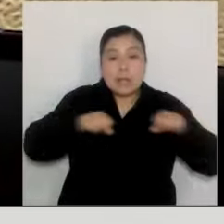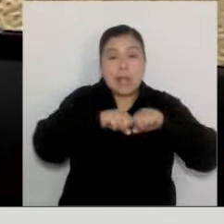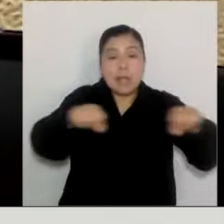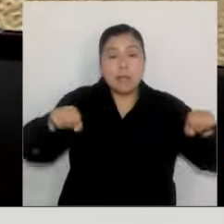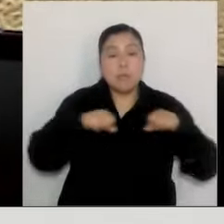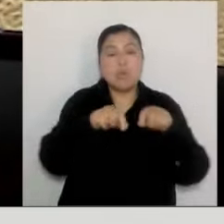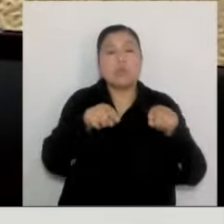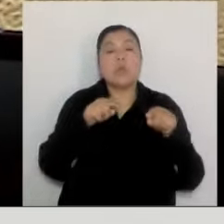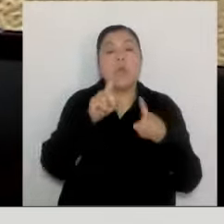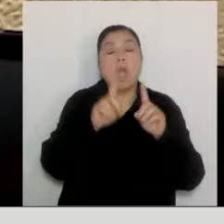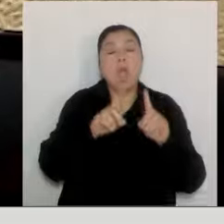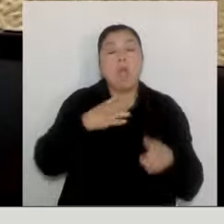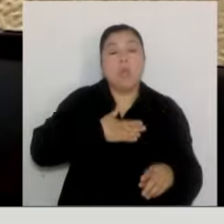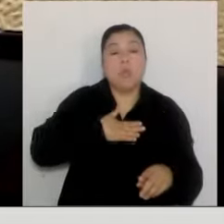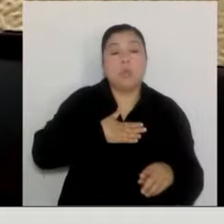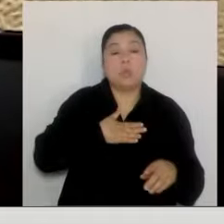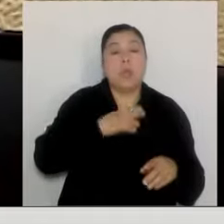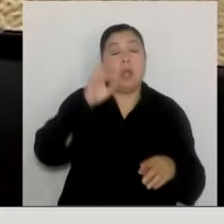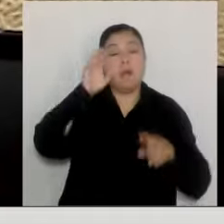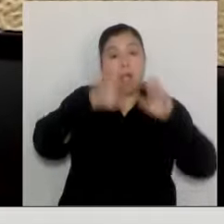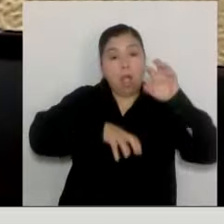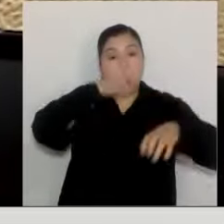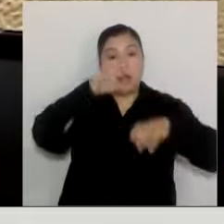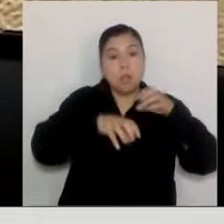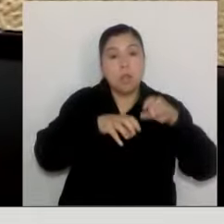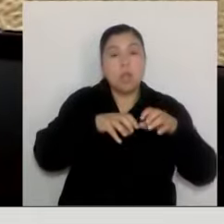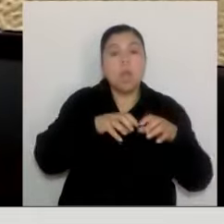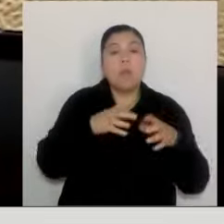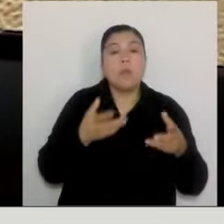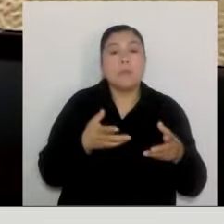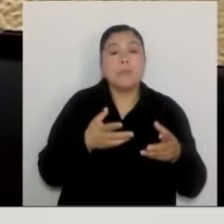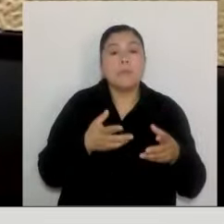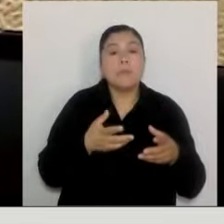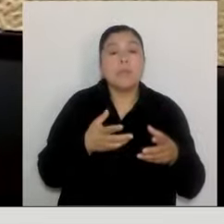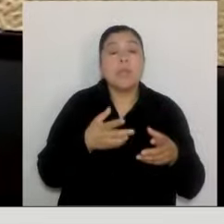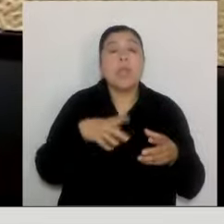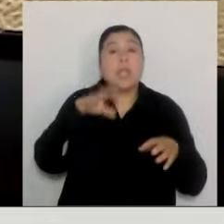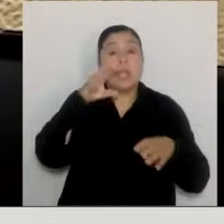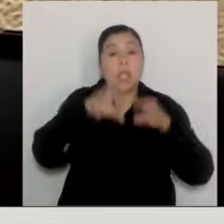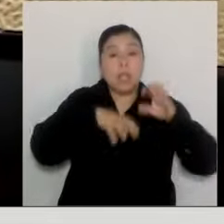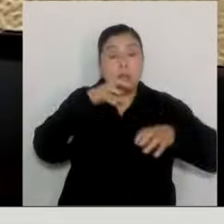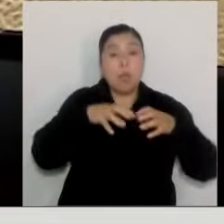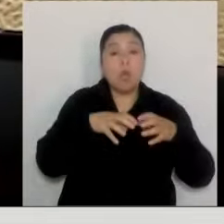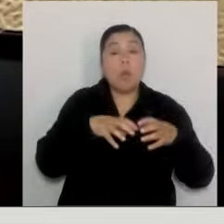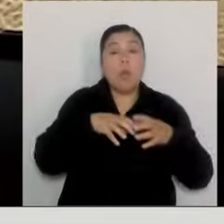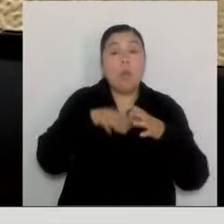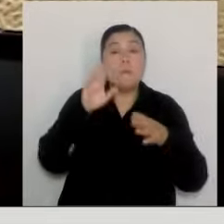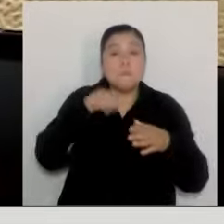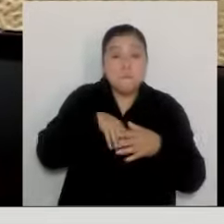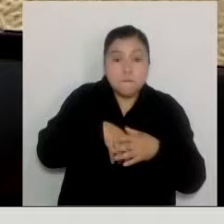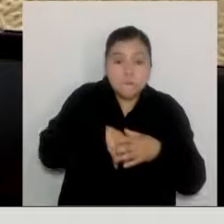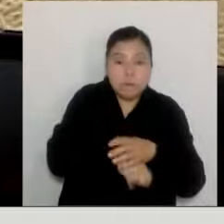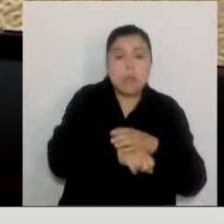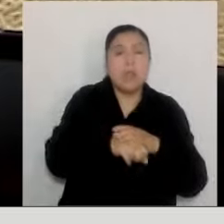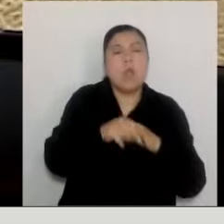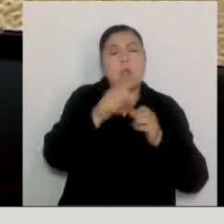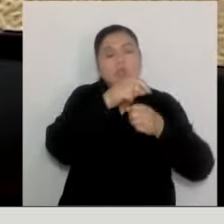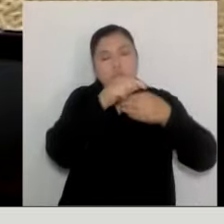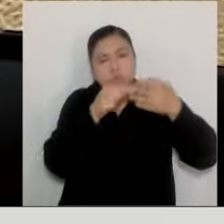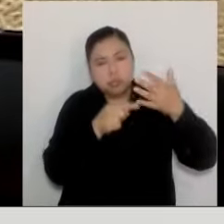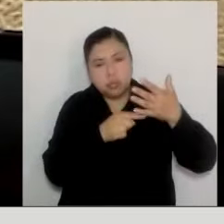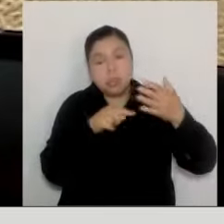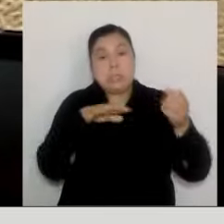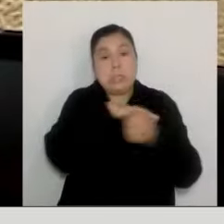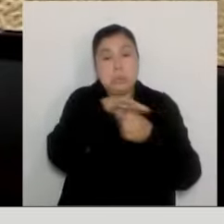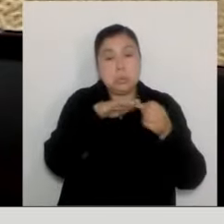gustan los animales llevan animales y usan uno de esos animales por ejemplo tuvo una cría en el viaje por lo tanto hay muchas anécdotas pero también es importante decir